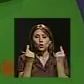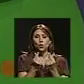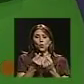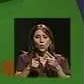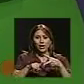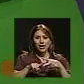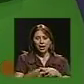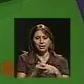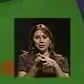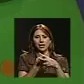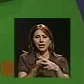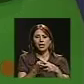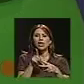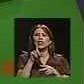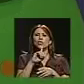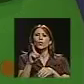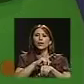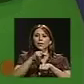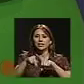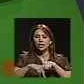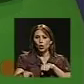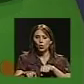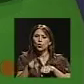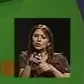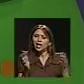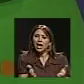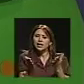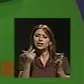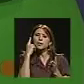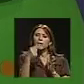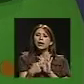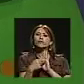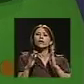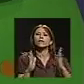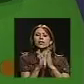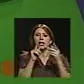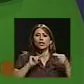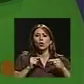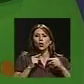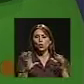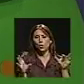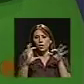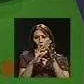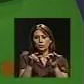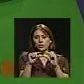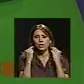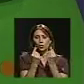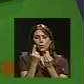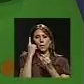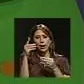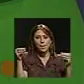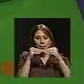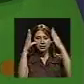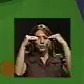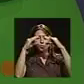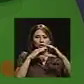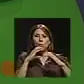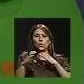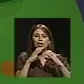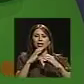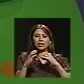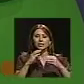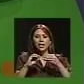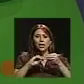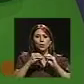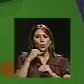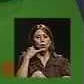se ubica en Pérez Celedón. Anímese a darle otra cara al dolor uniéndose a este grupo de apoyo. Para más información, comuníquese